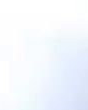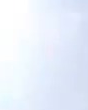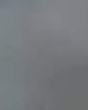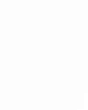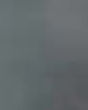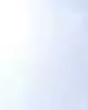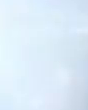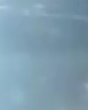¡Gracias!